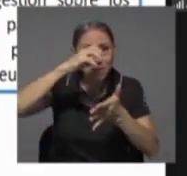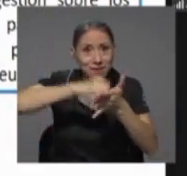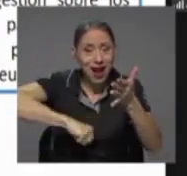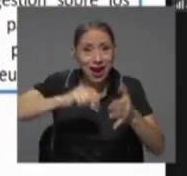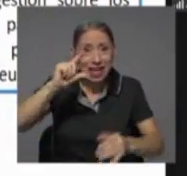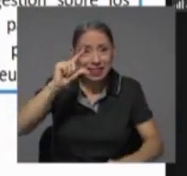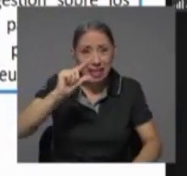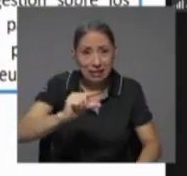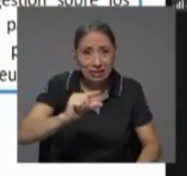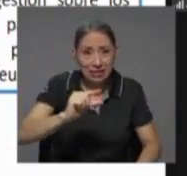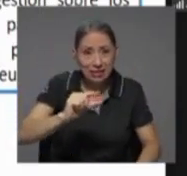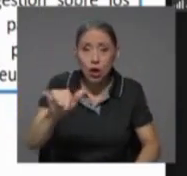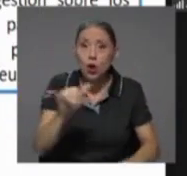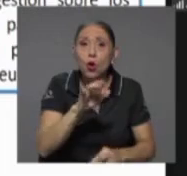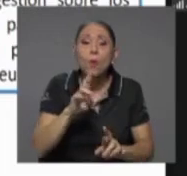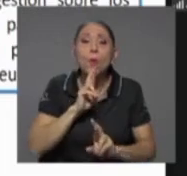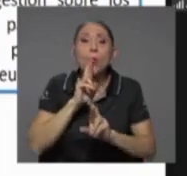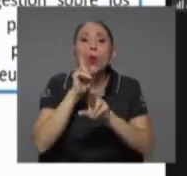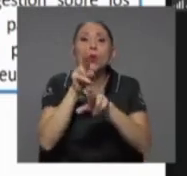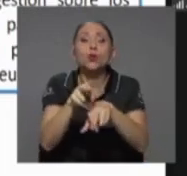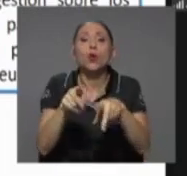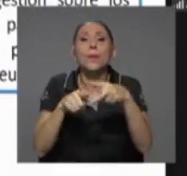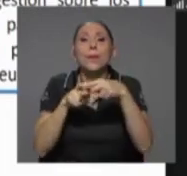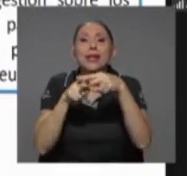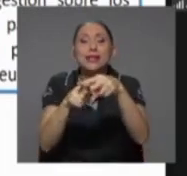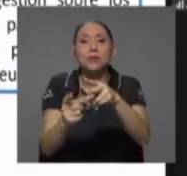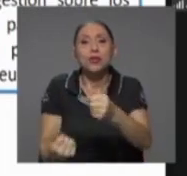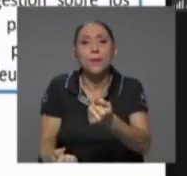de los préstamos de apoyo presupuestario. Entonces, aquí